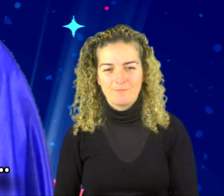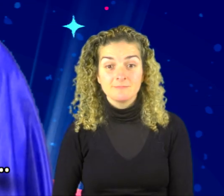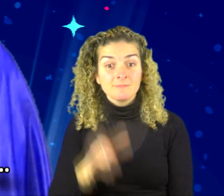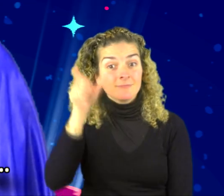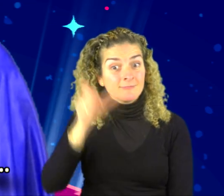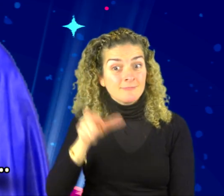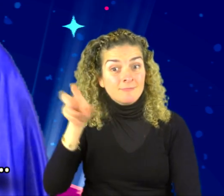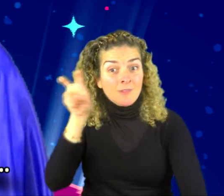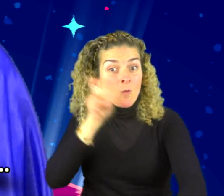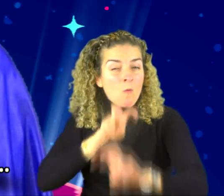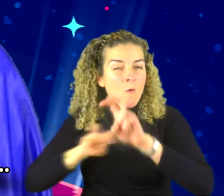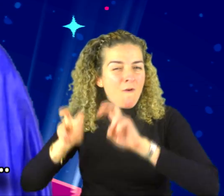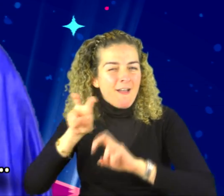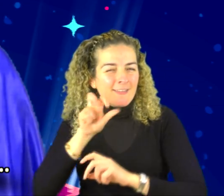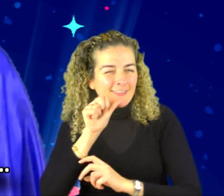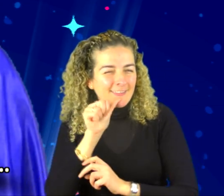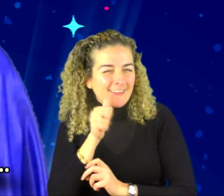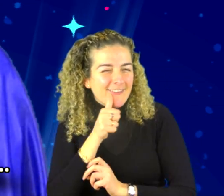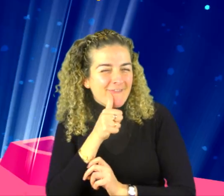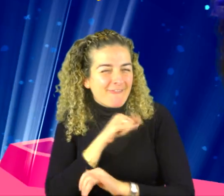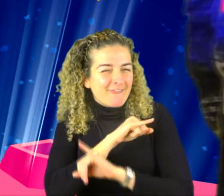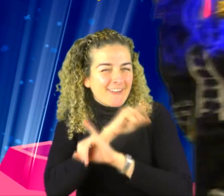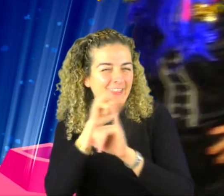Incomprensible. Incomprensible.